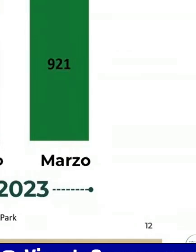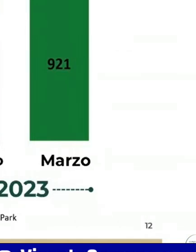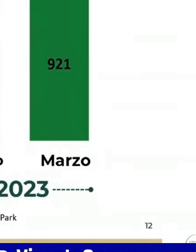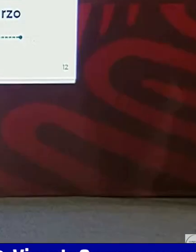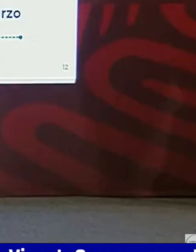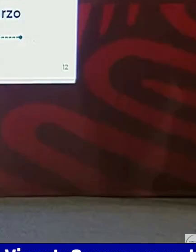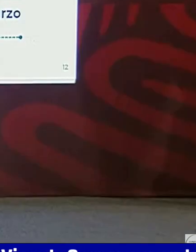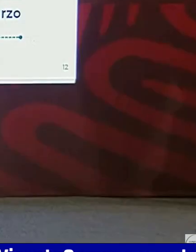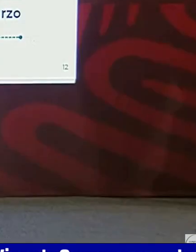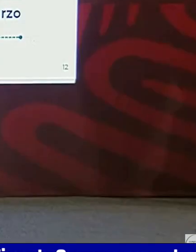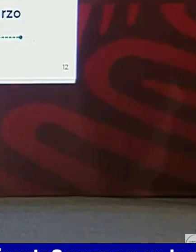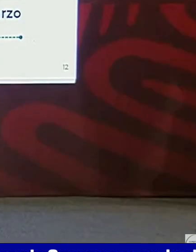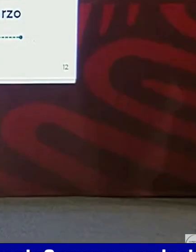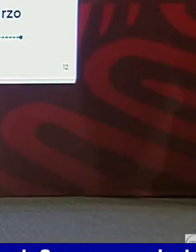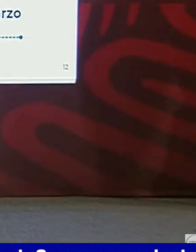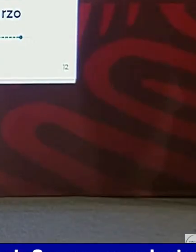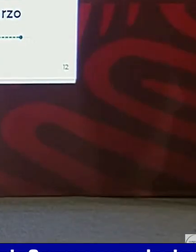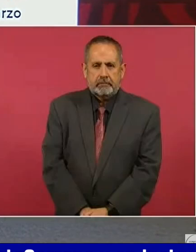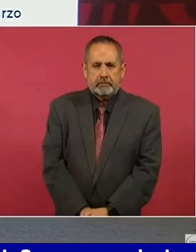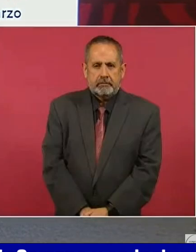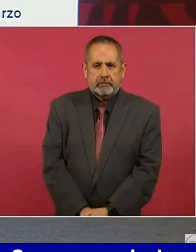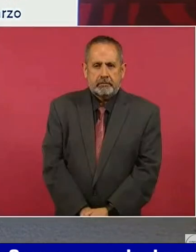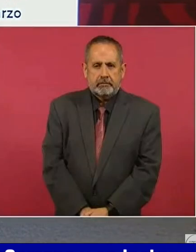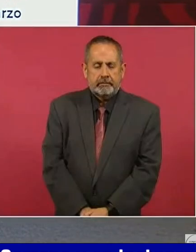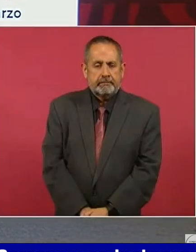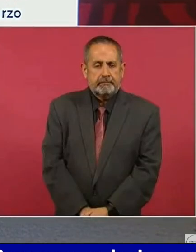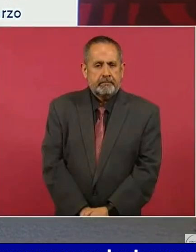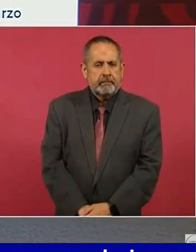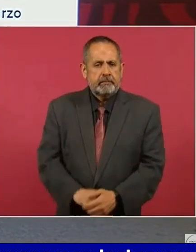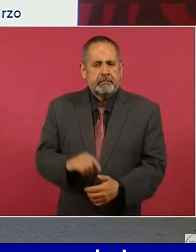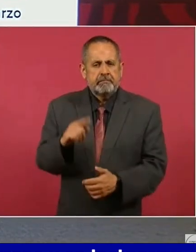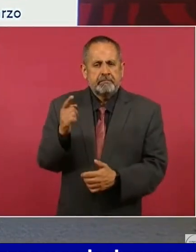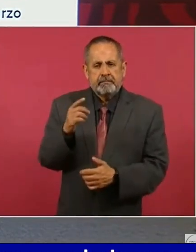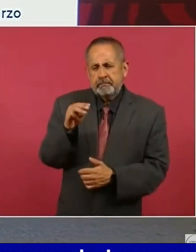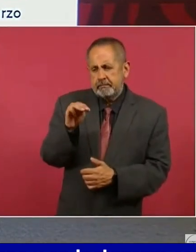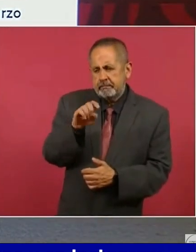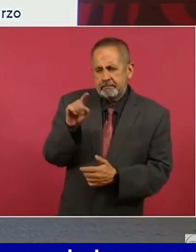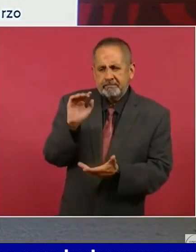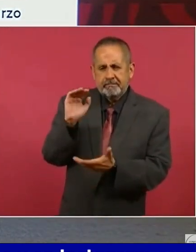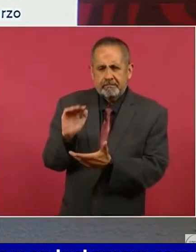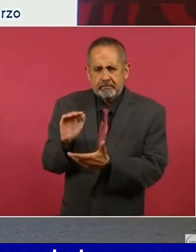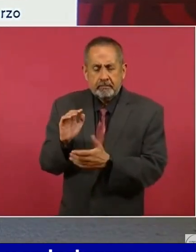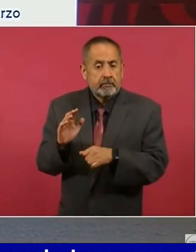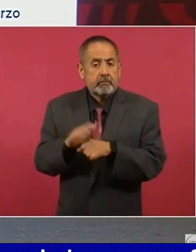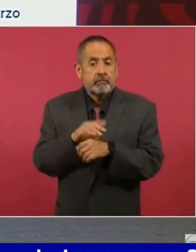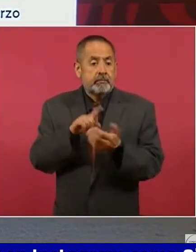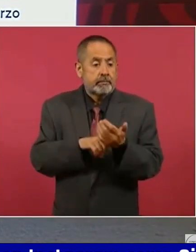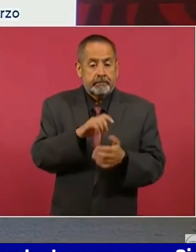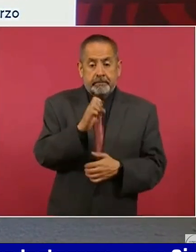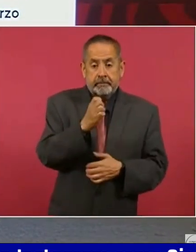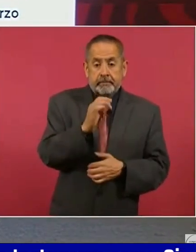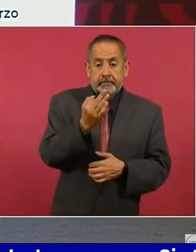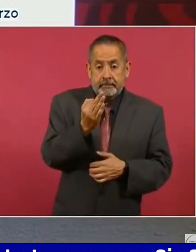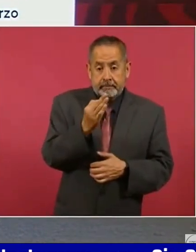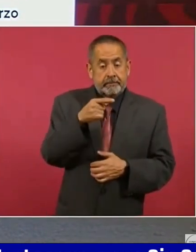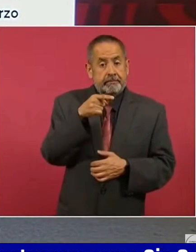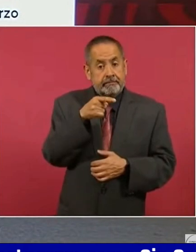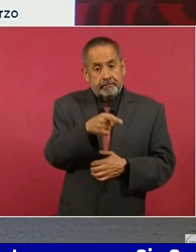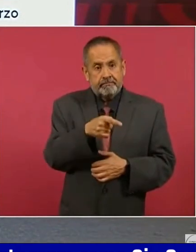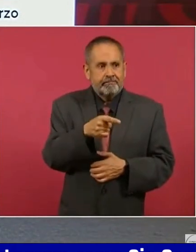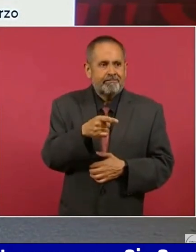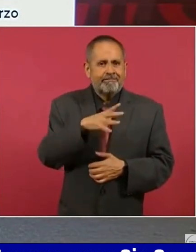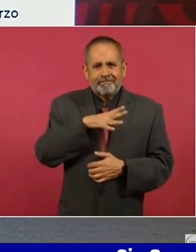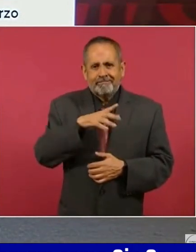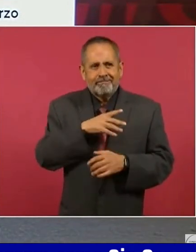poquito menos, derivado de que en enero o febrero, el invierno, meses pasados, hubieron